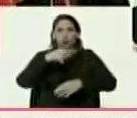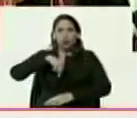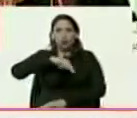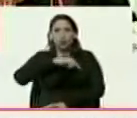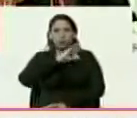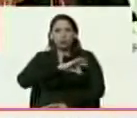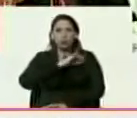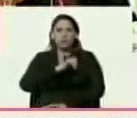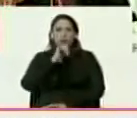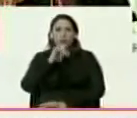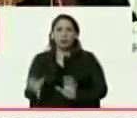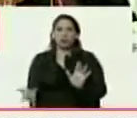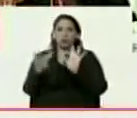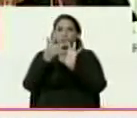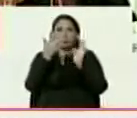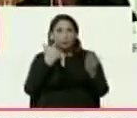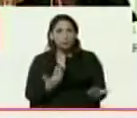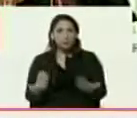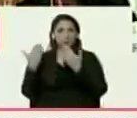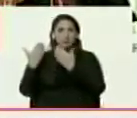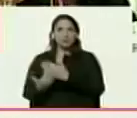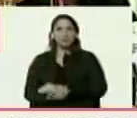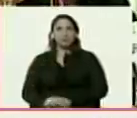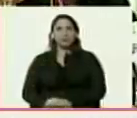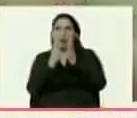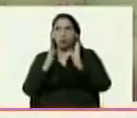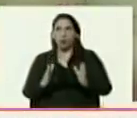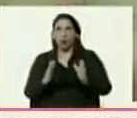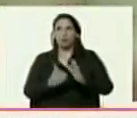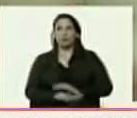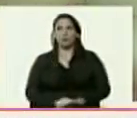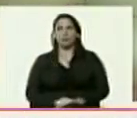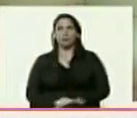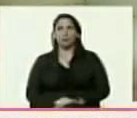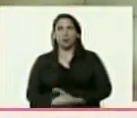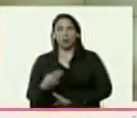información vamos a retornar nuevamente el contacto a los estudios. Adelante.